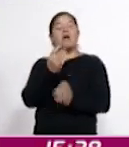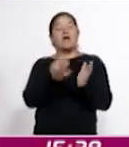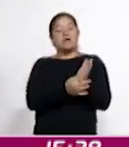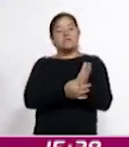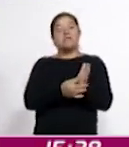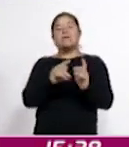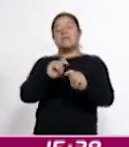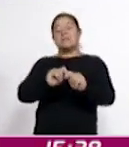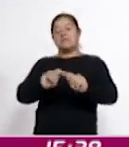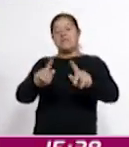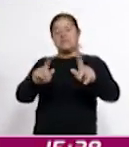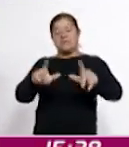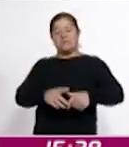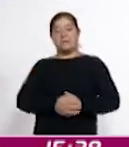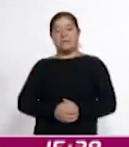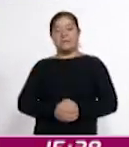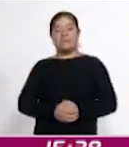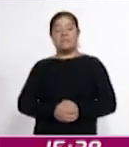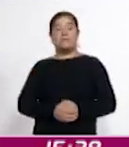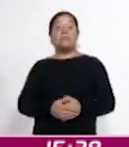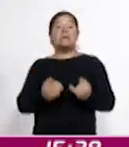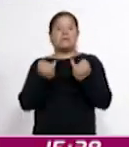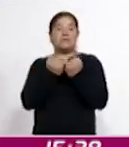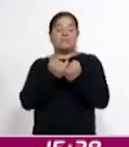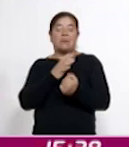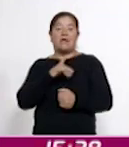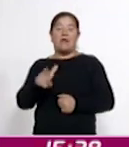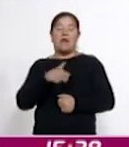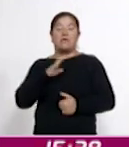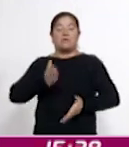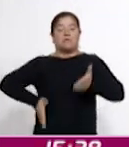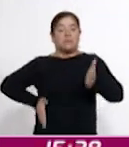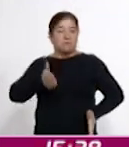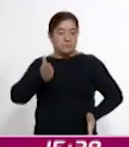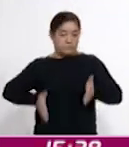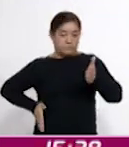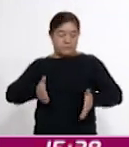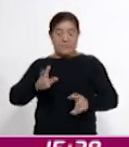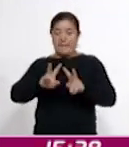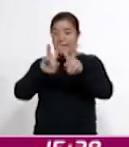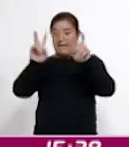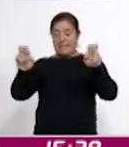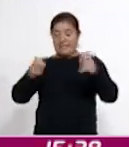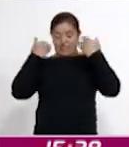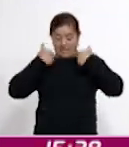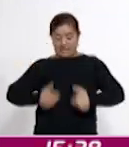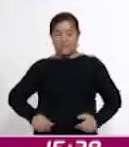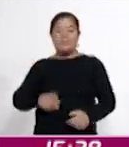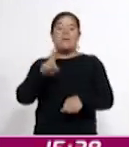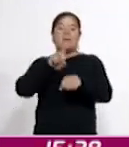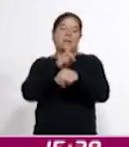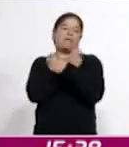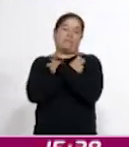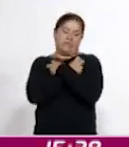de Tlaxcala. De igual manera, habrá un desfile con temática de Día de Muertos.